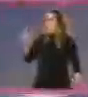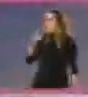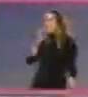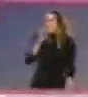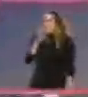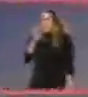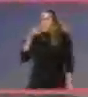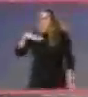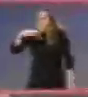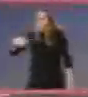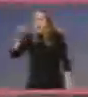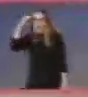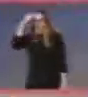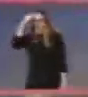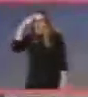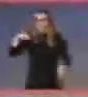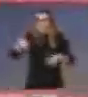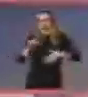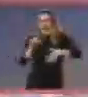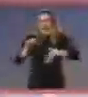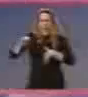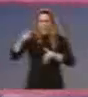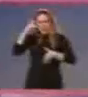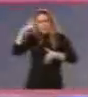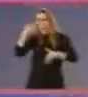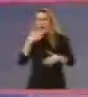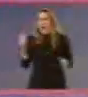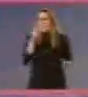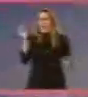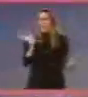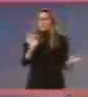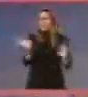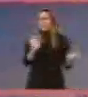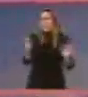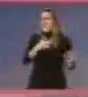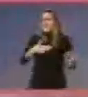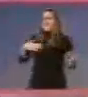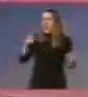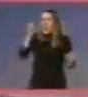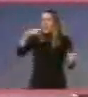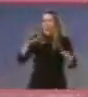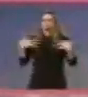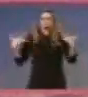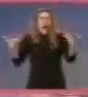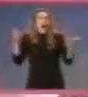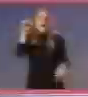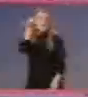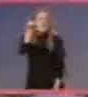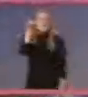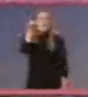mayo en mi cabeza buscaba la mejor idea quería sorprenderte a